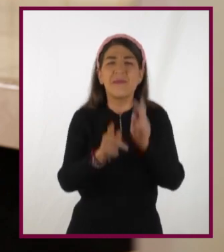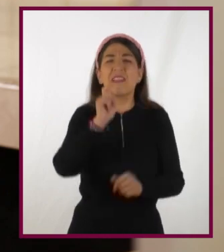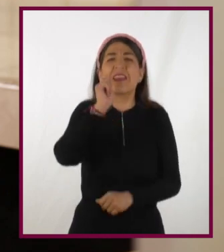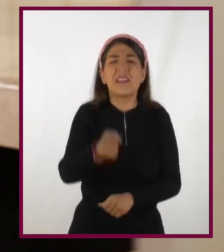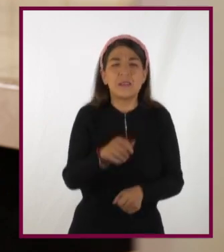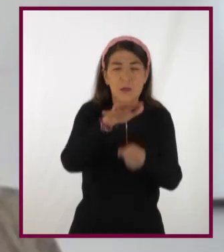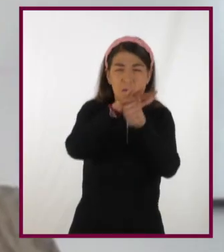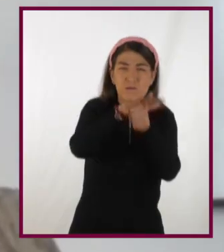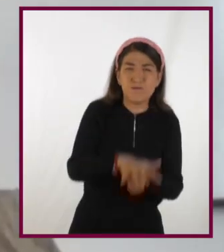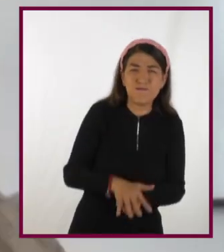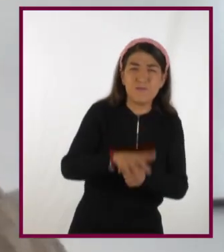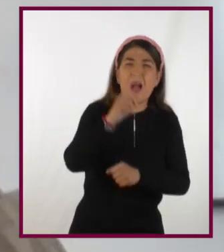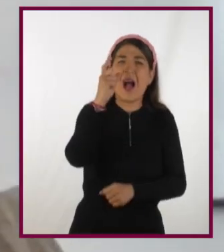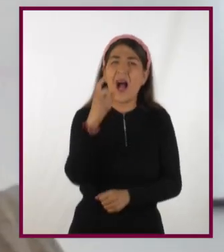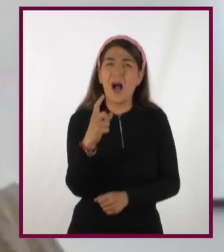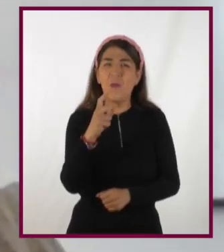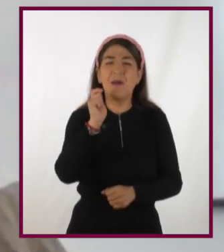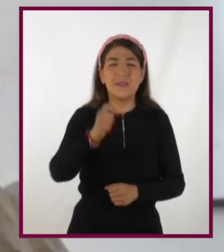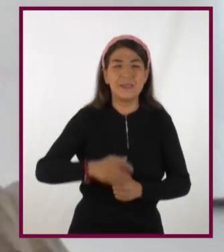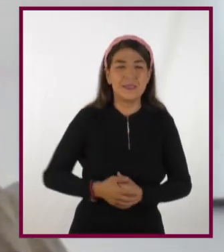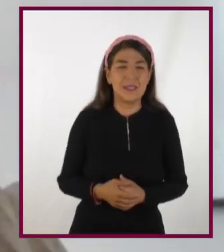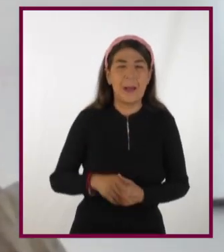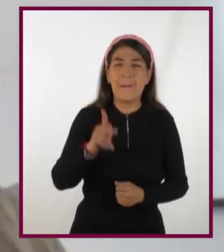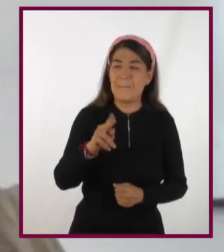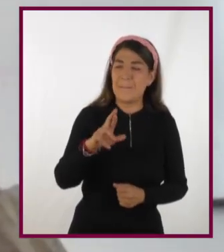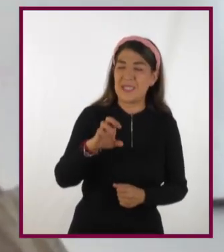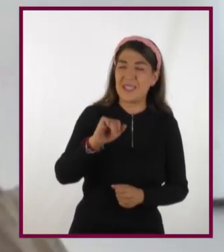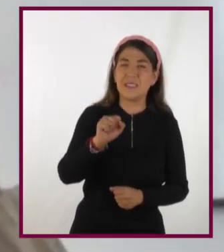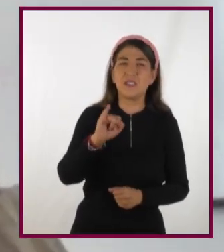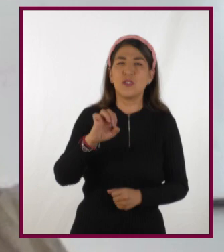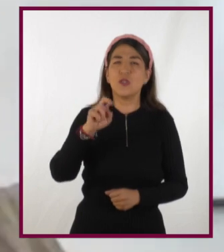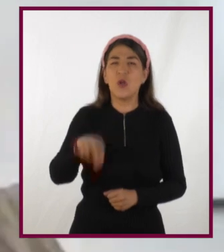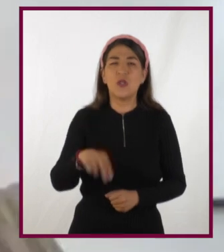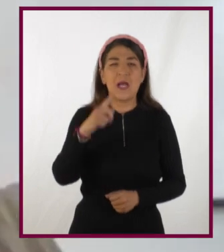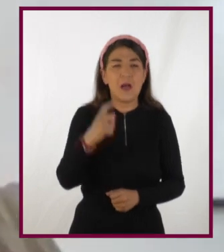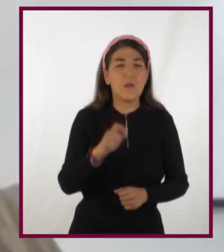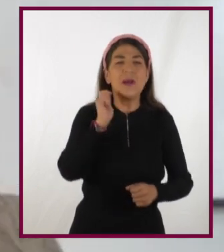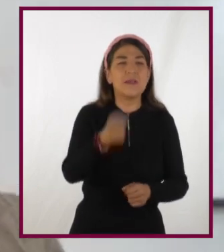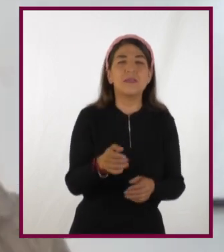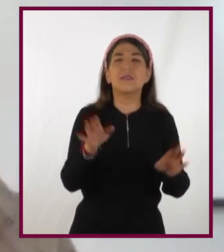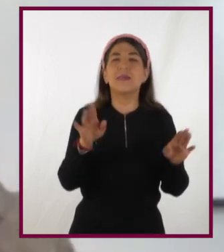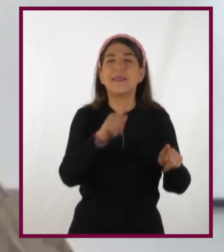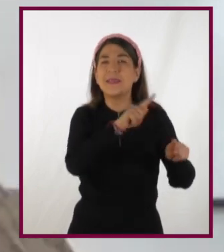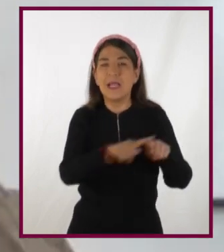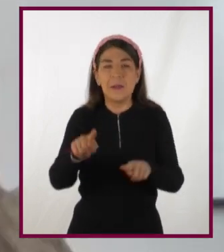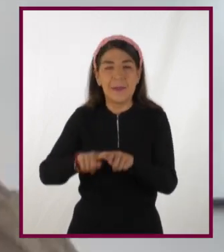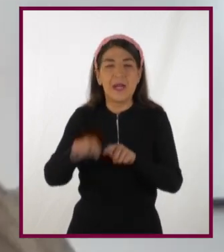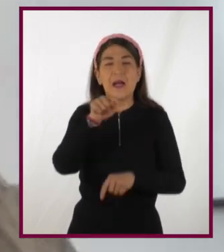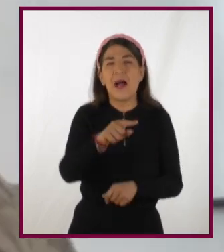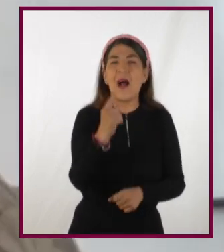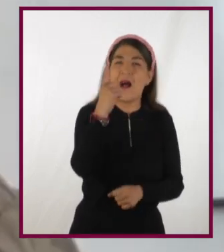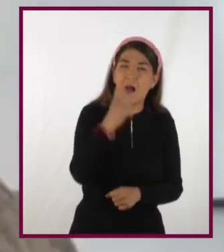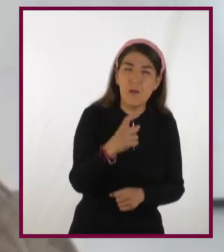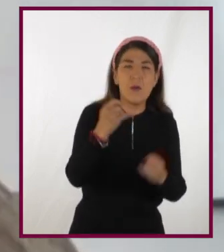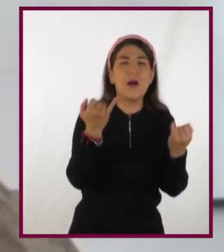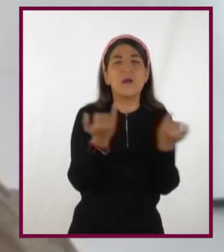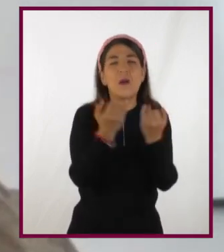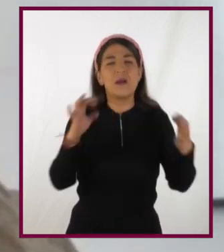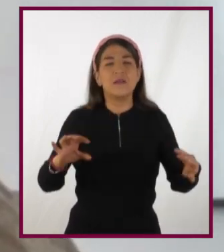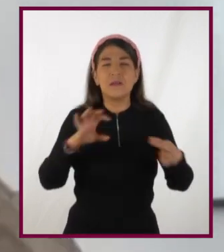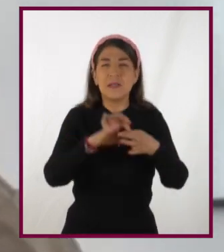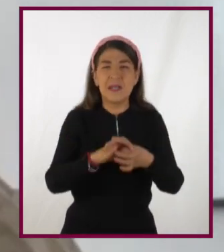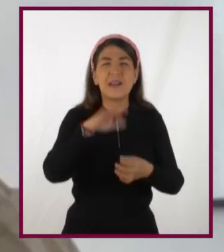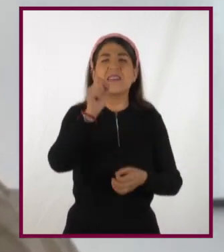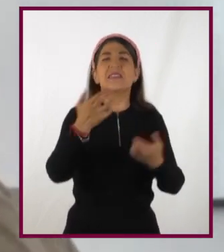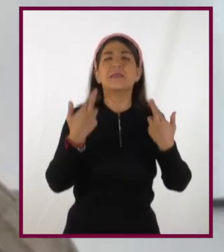es la presión del agua. Ok, la presión, tanto en el agua como en cualquier fluido, en una cierta región del agua o el fluido en